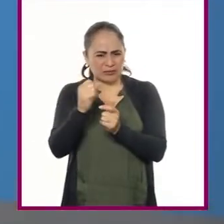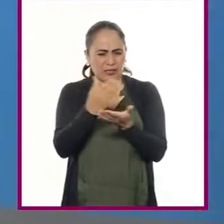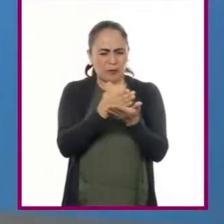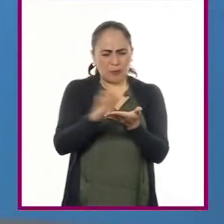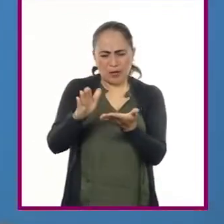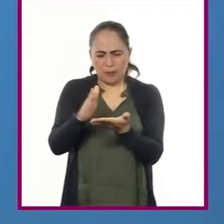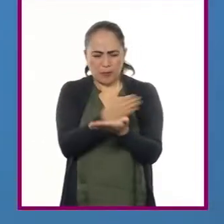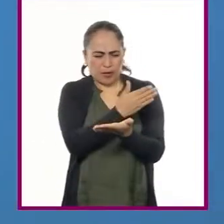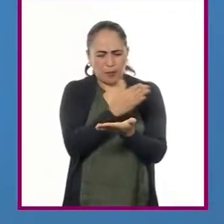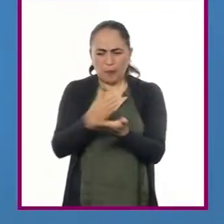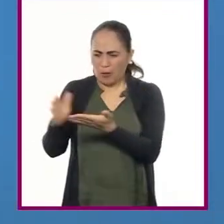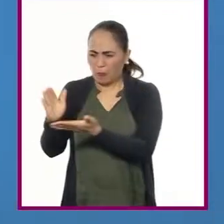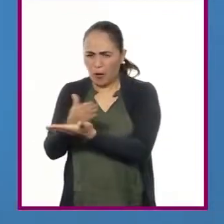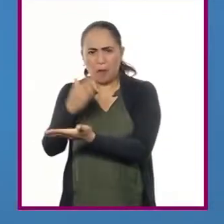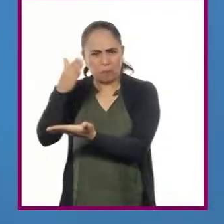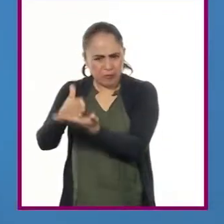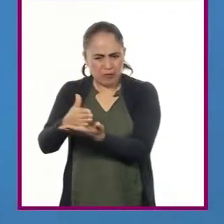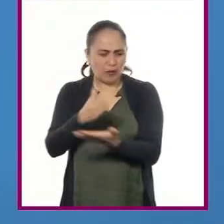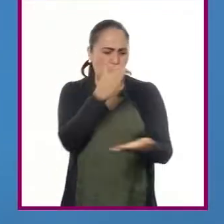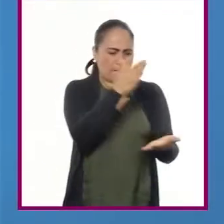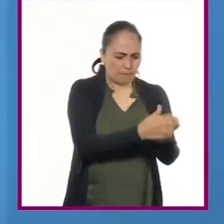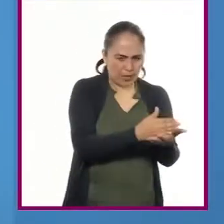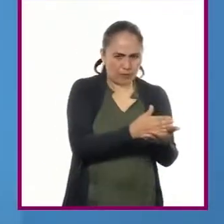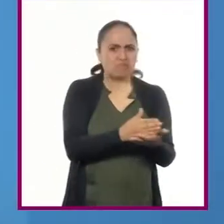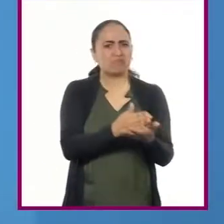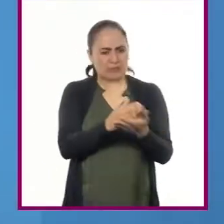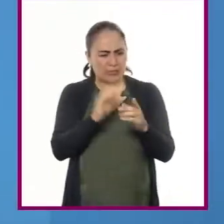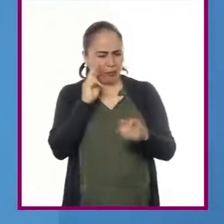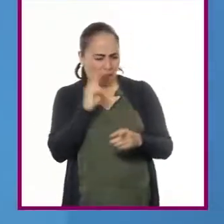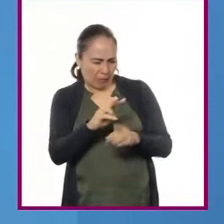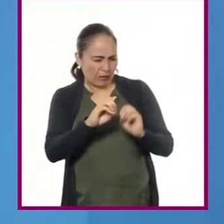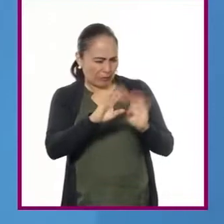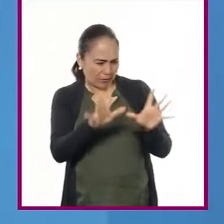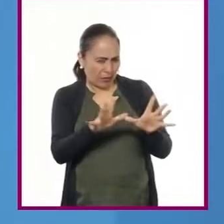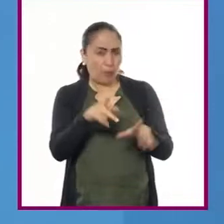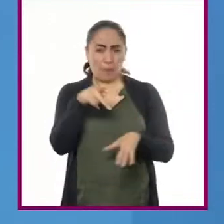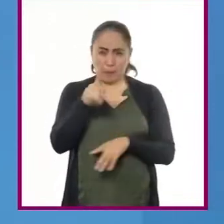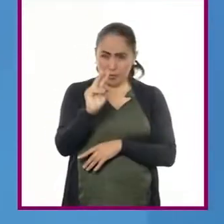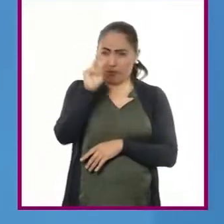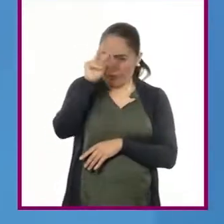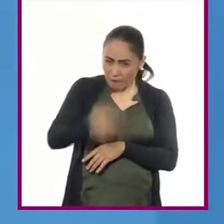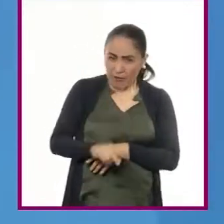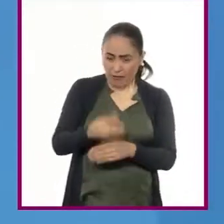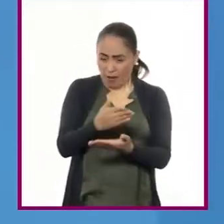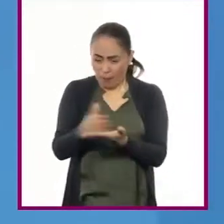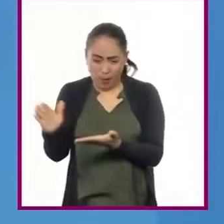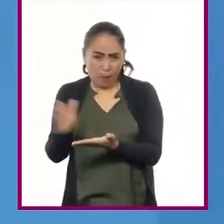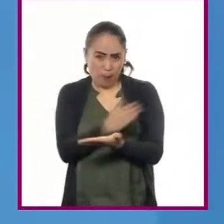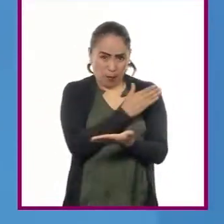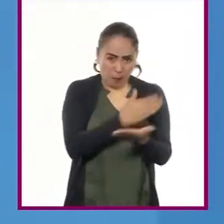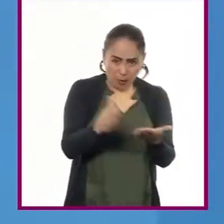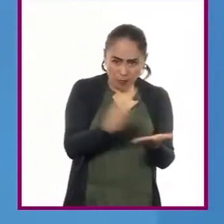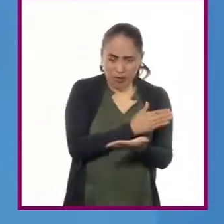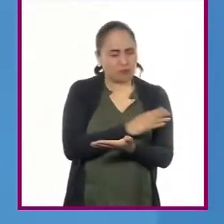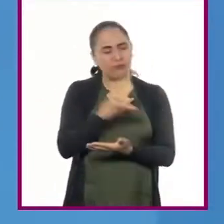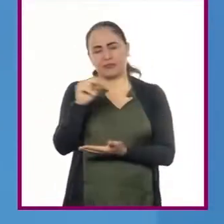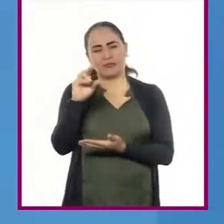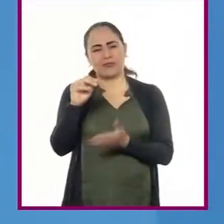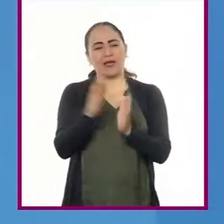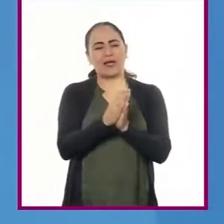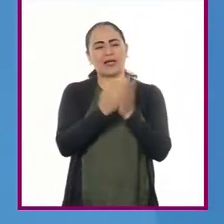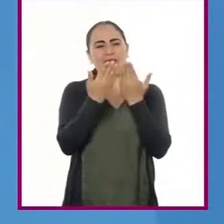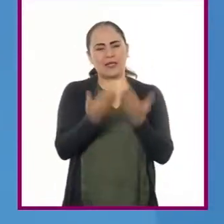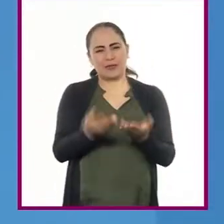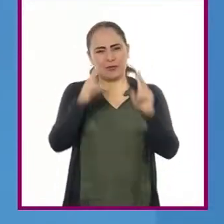etnias estaban muy bien definidos. Sin embargo, la realidad era muy diferente, como podemos leer en el libro